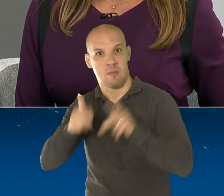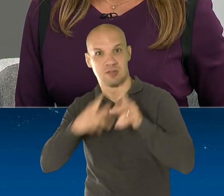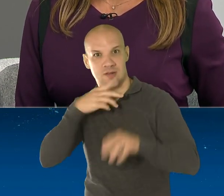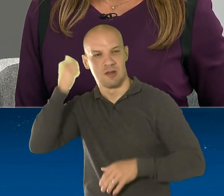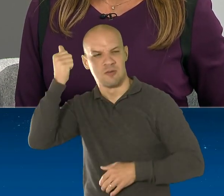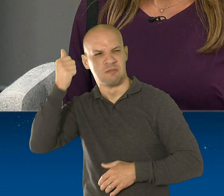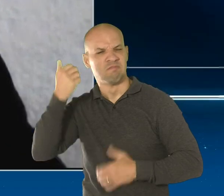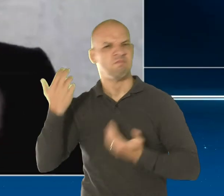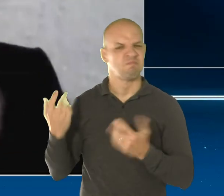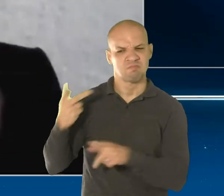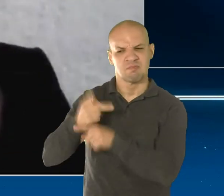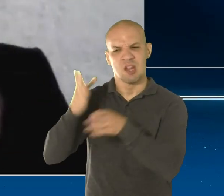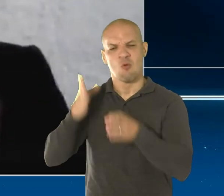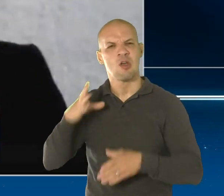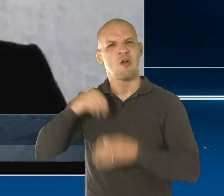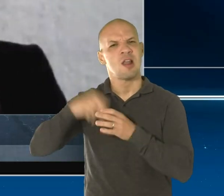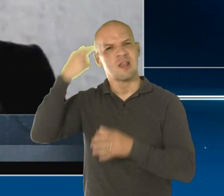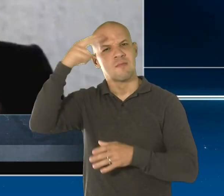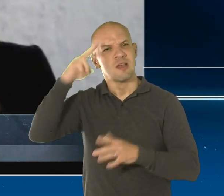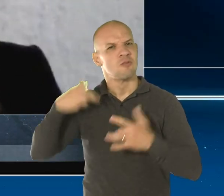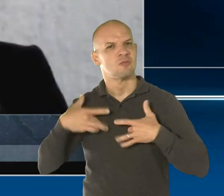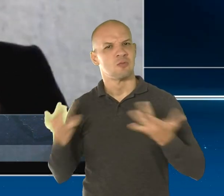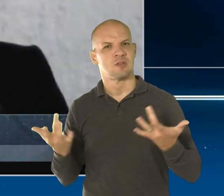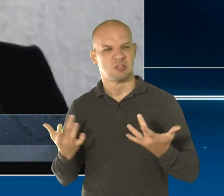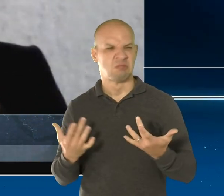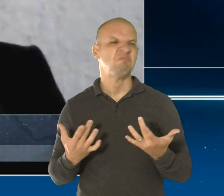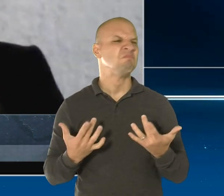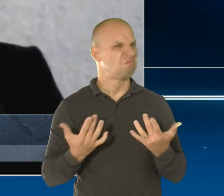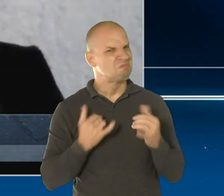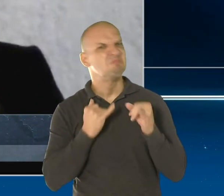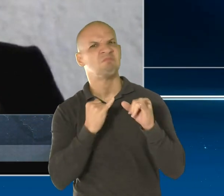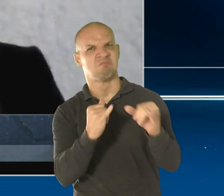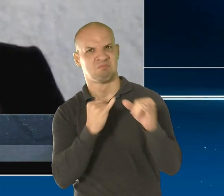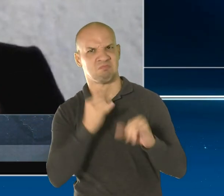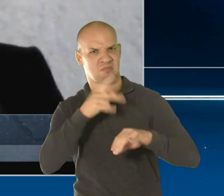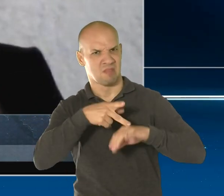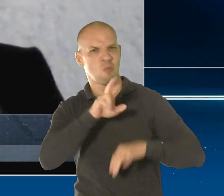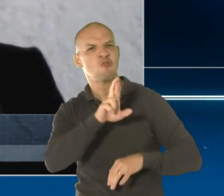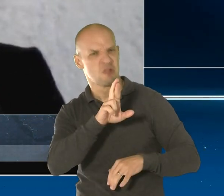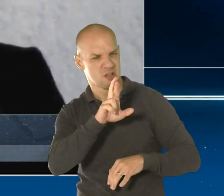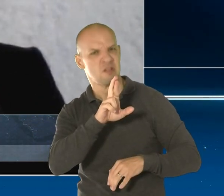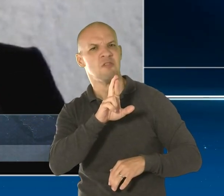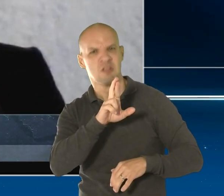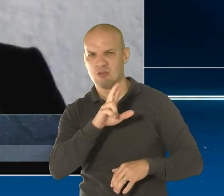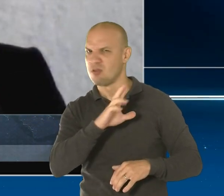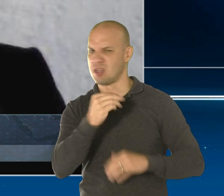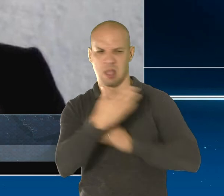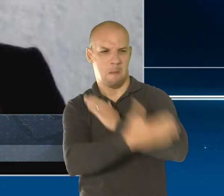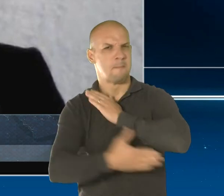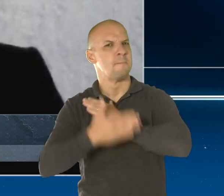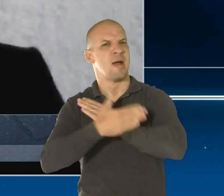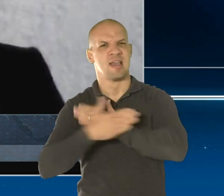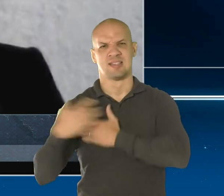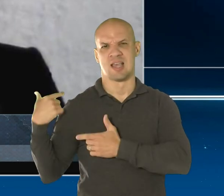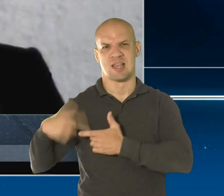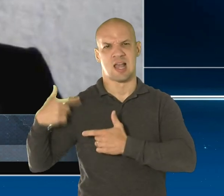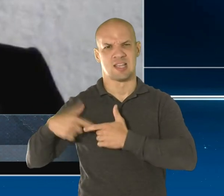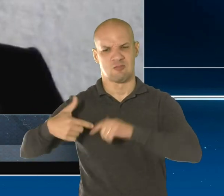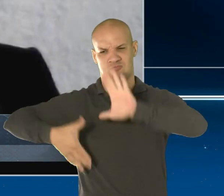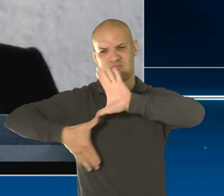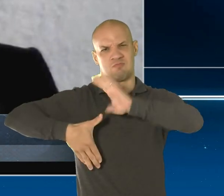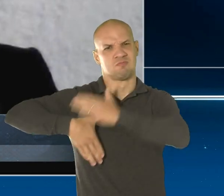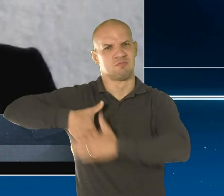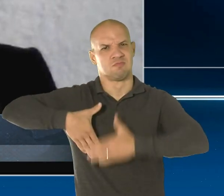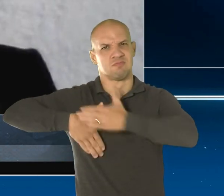doctora? Casi es la misma, muy similar a Puerto Rico y a los países de Latinoamérica con los que hemos compartido,